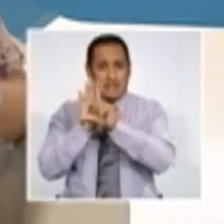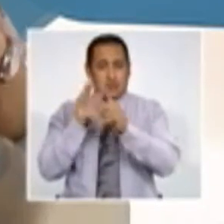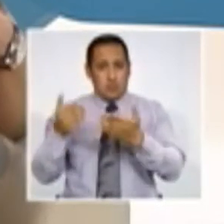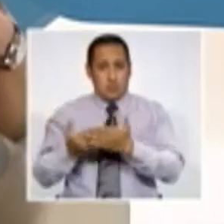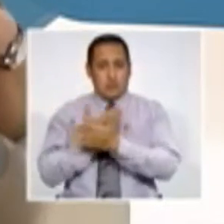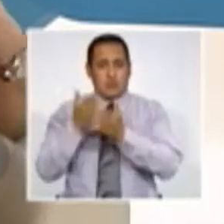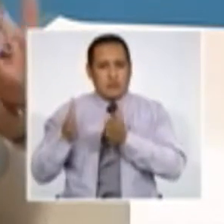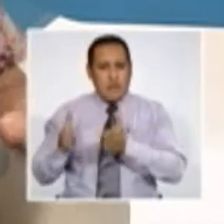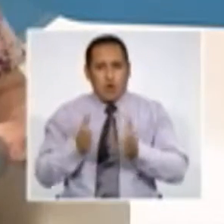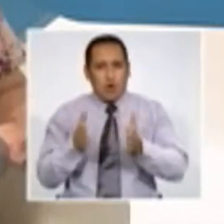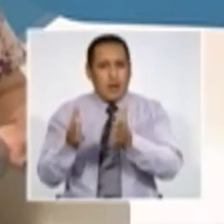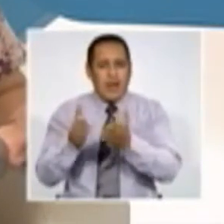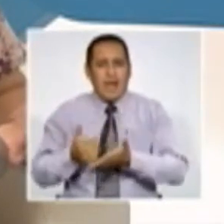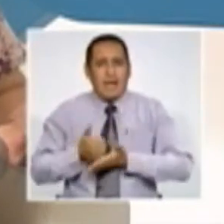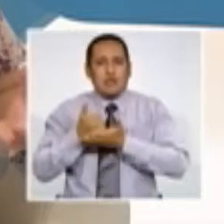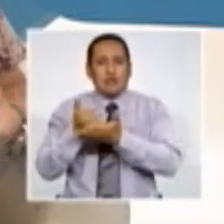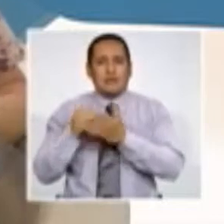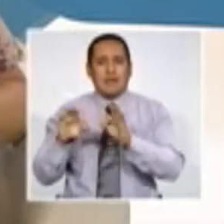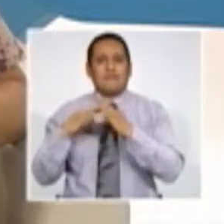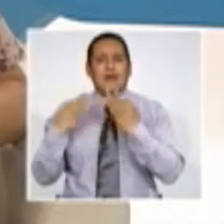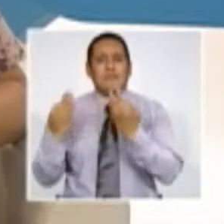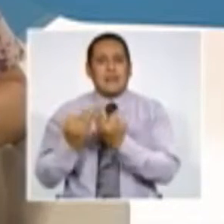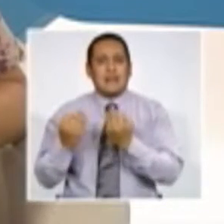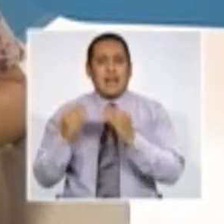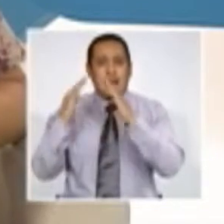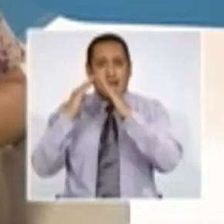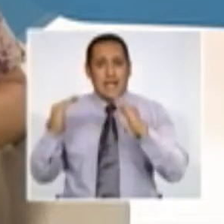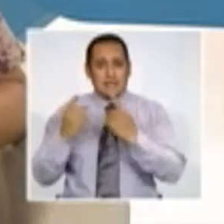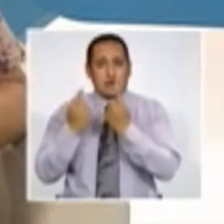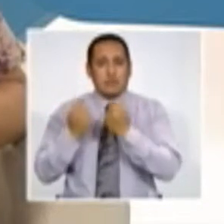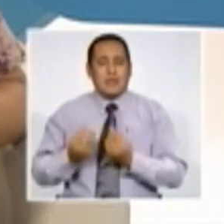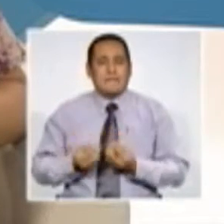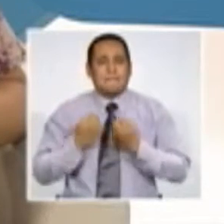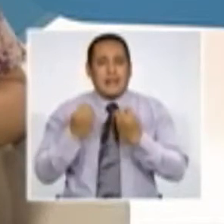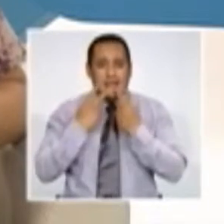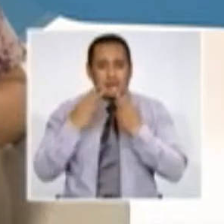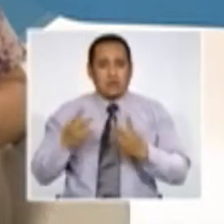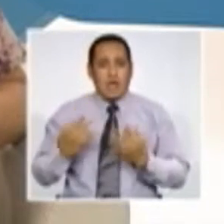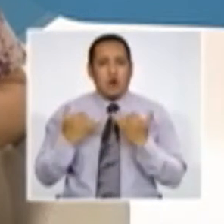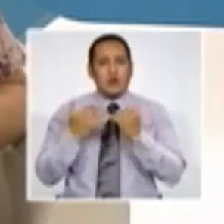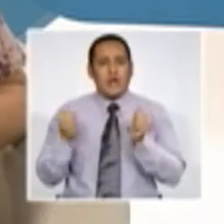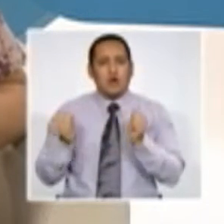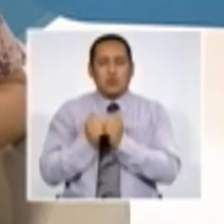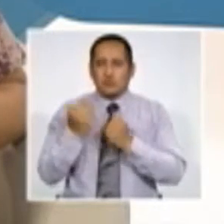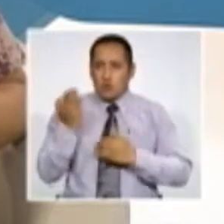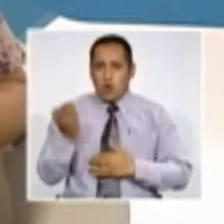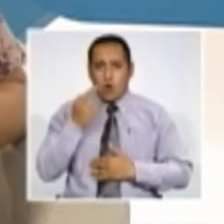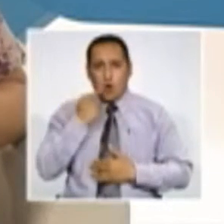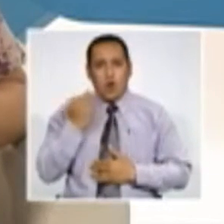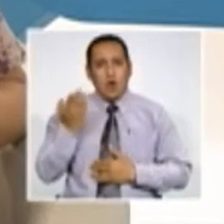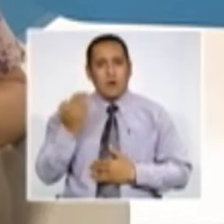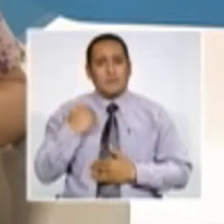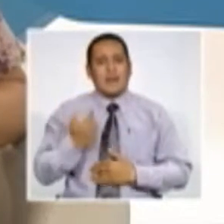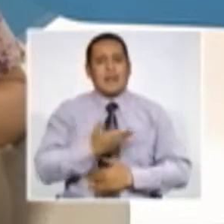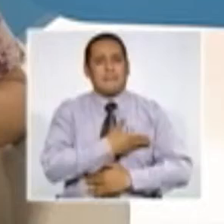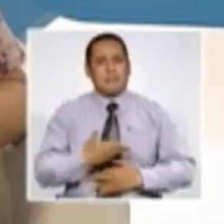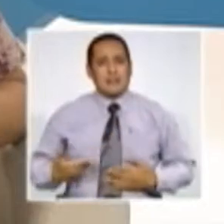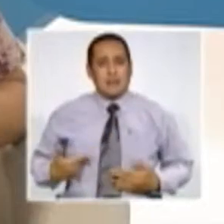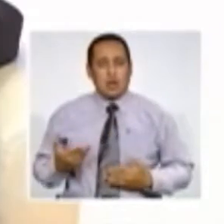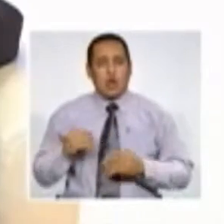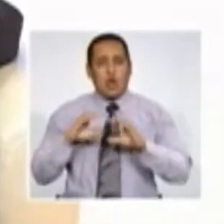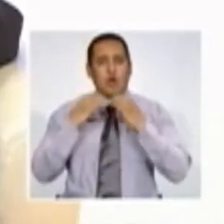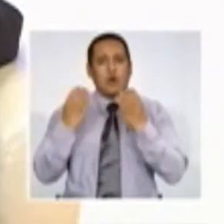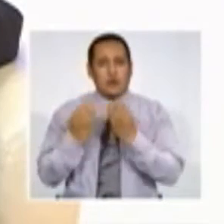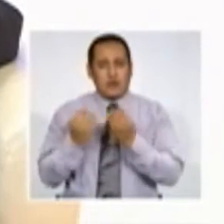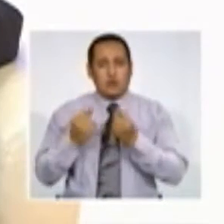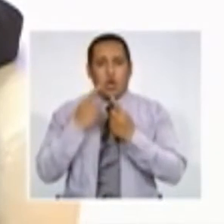orientada a salvaguardar pues la economía del hogar, ¿no?, de la casa, para Para ello nos encontramos con el congresista Jaime Delgado, que